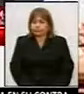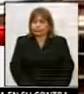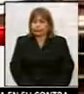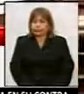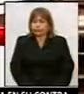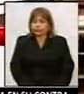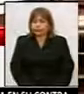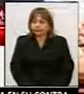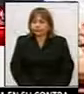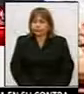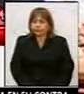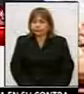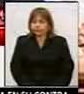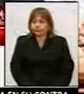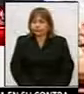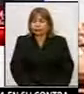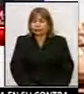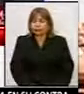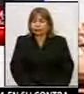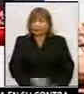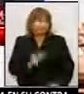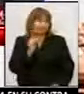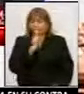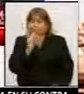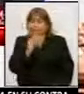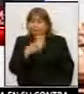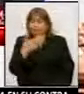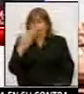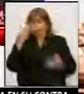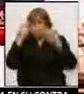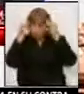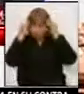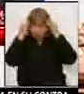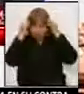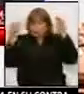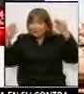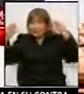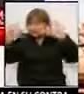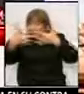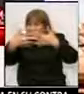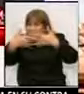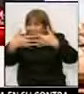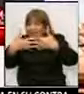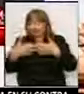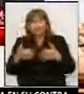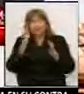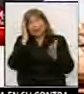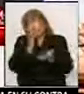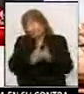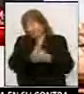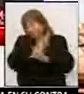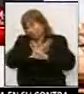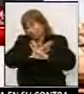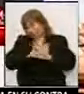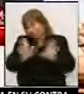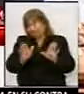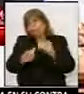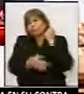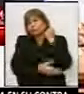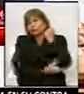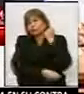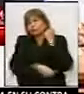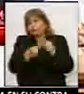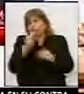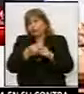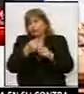Tiempo adicional. Gracias, Presidenta. Entonces no existe coherencia, Presidente. No, ya basta. Que en nombre de los pobres, en nombre